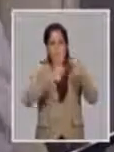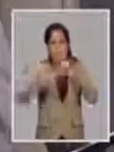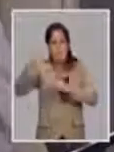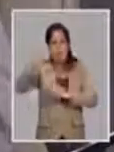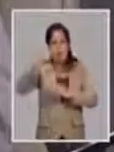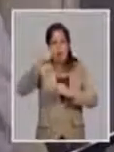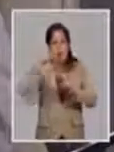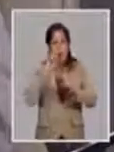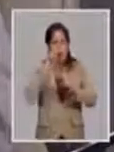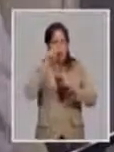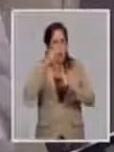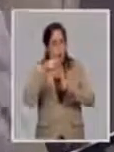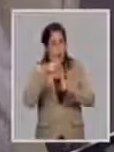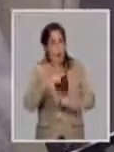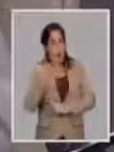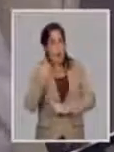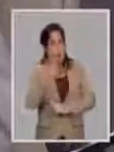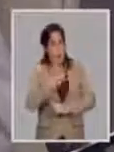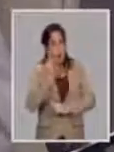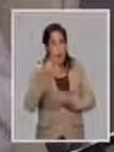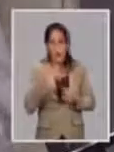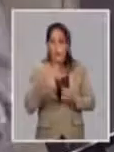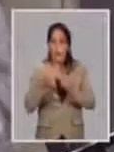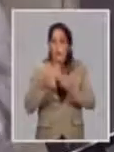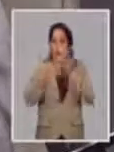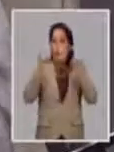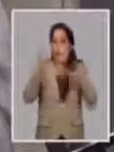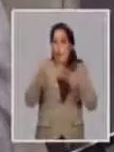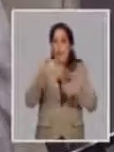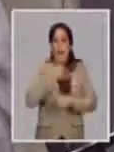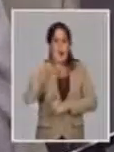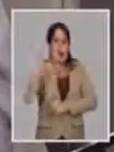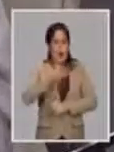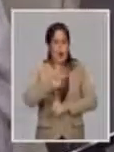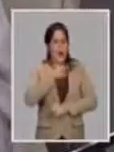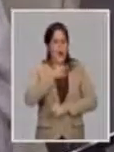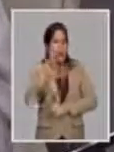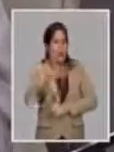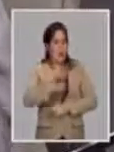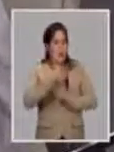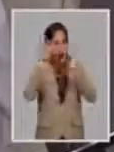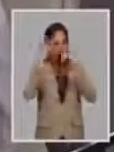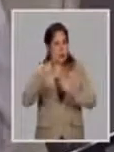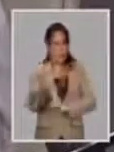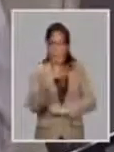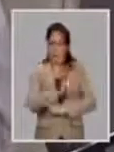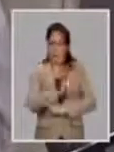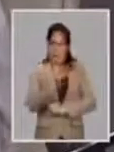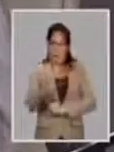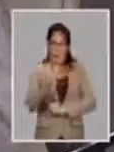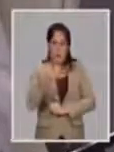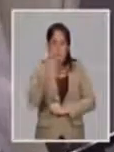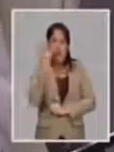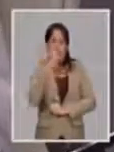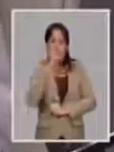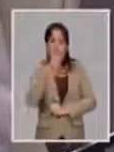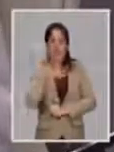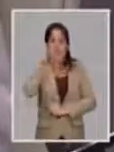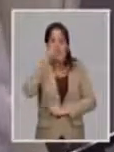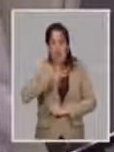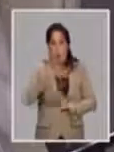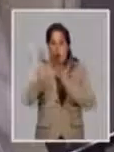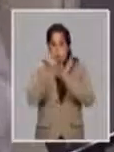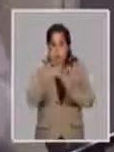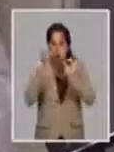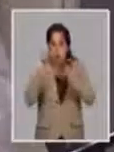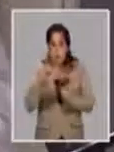principio, una de las bases fundamentales es que nosotros como promotor de la vacuna no evaluamos las muestras de los ensayos clínicos. Y en este caso,